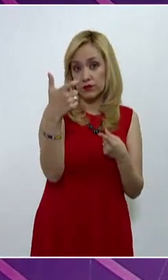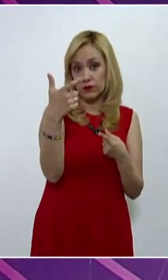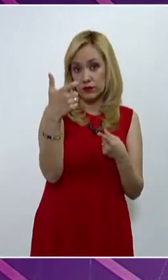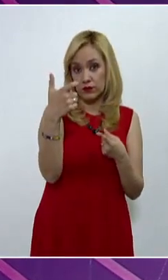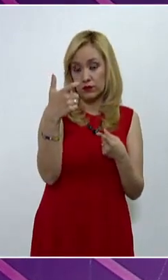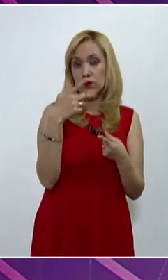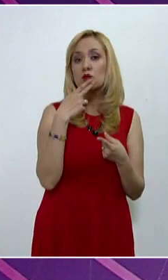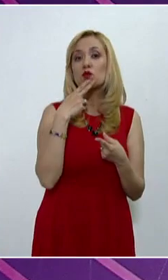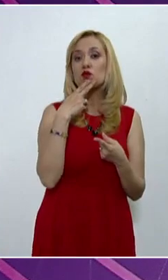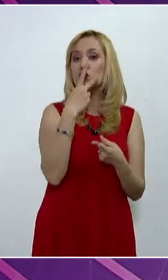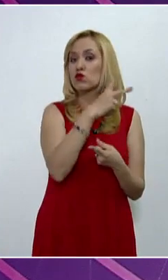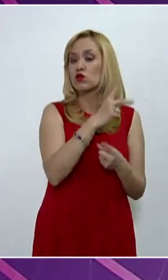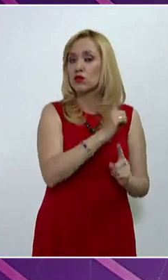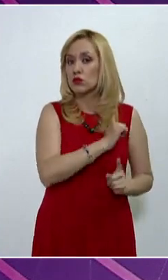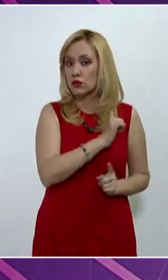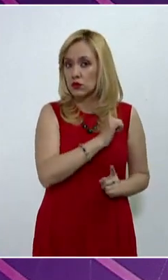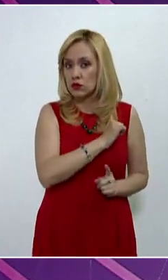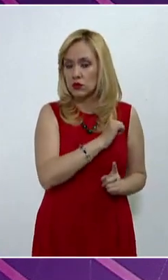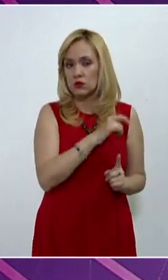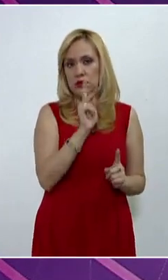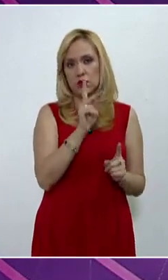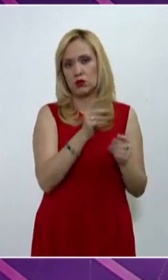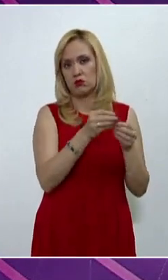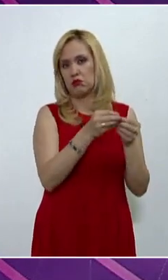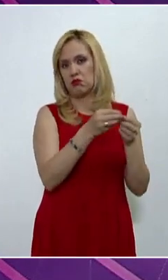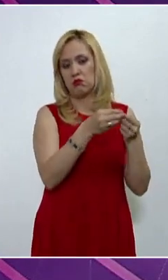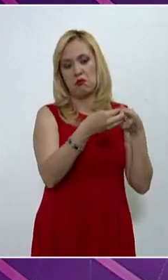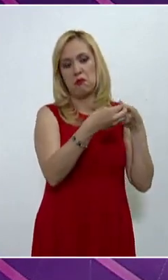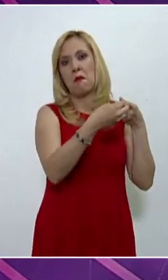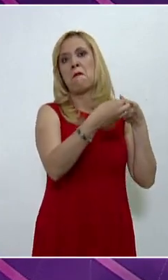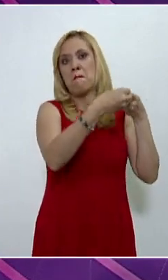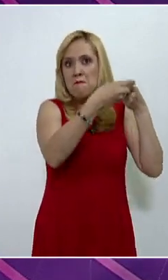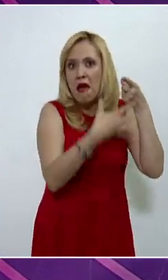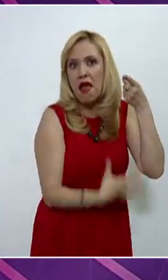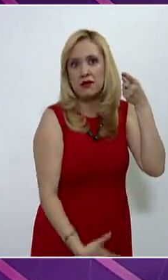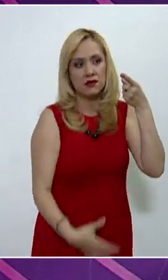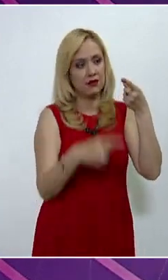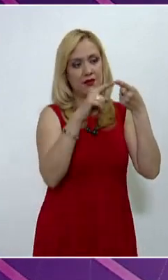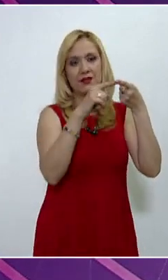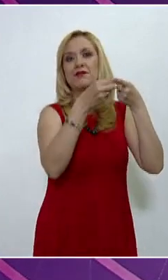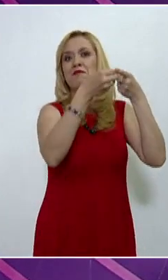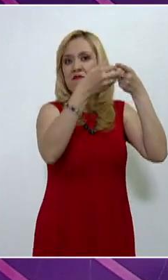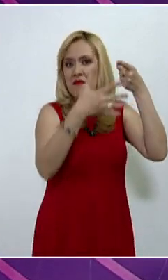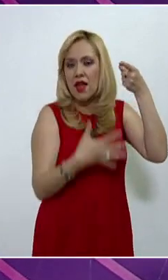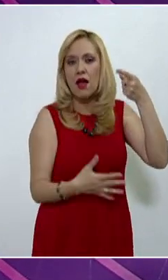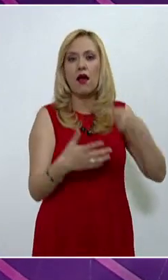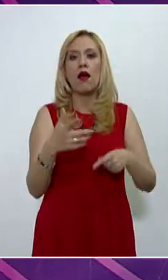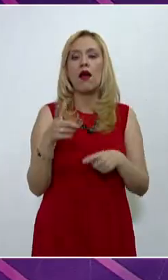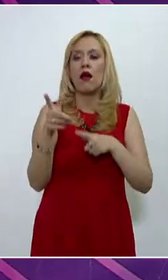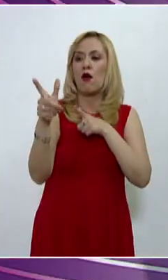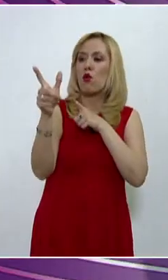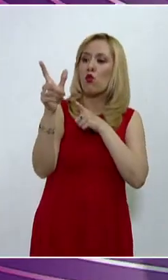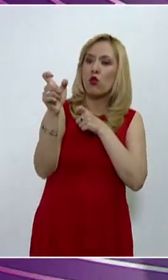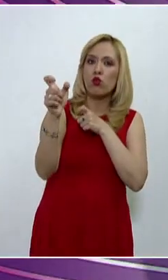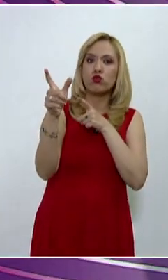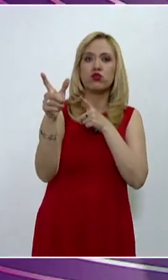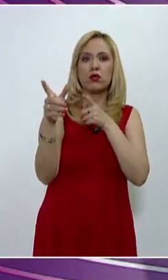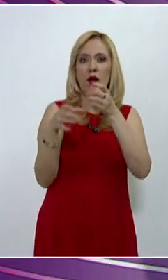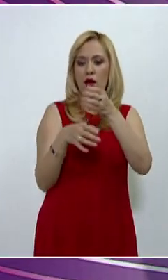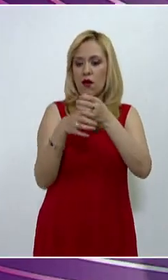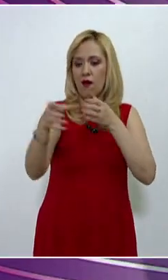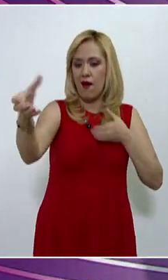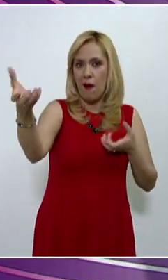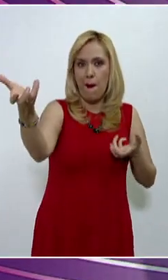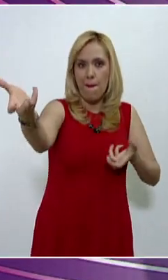fuego de uso exclusivo. Pero ese catálogo es muy amplio. No solo se trata de un fusil cuerno de chivo,